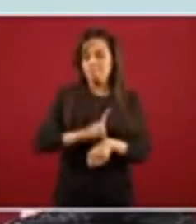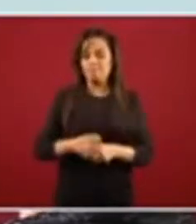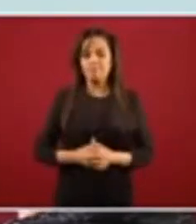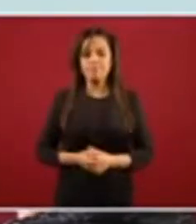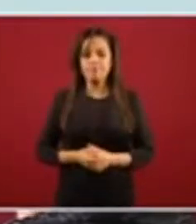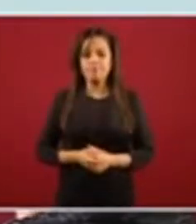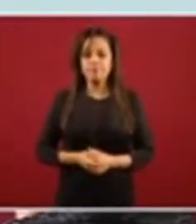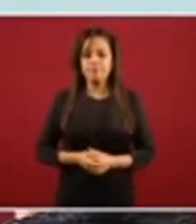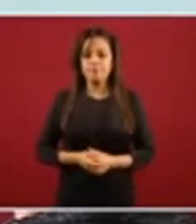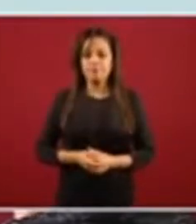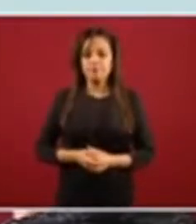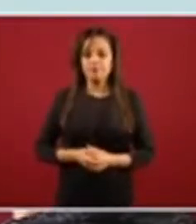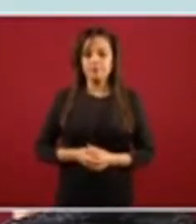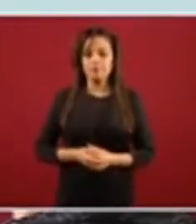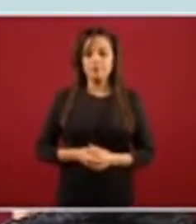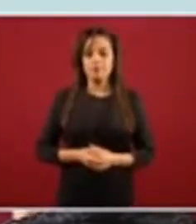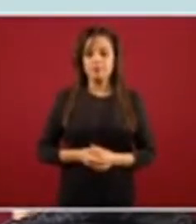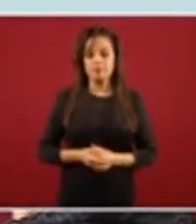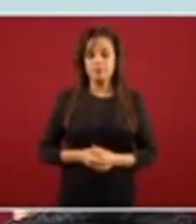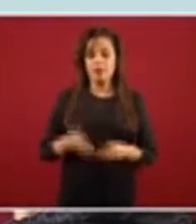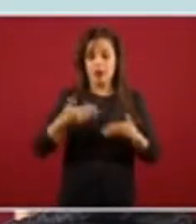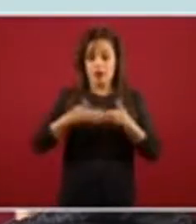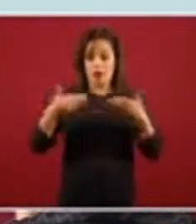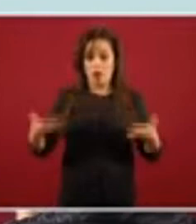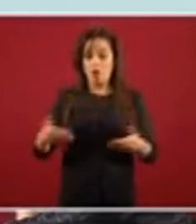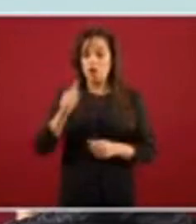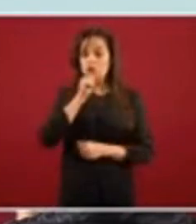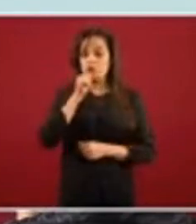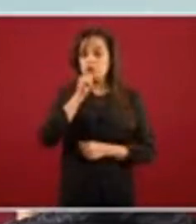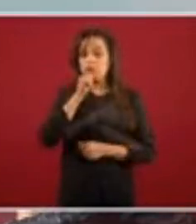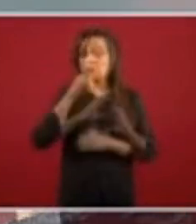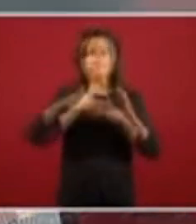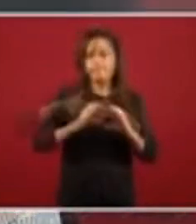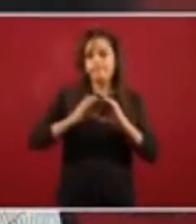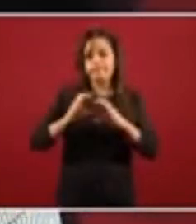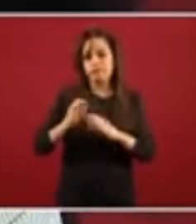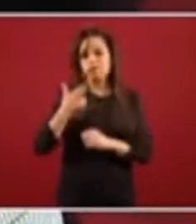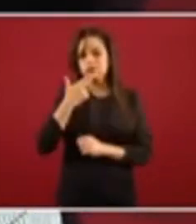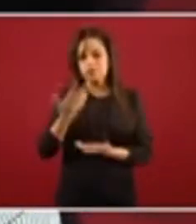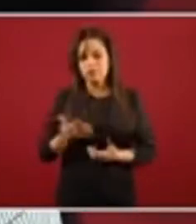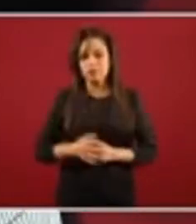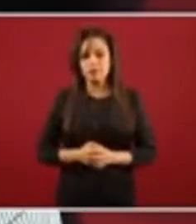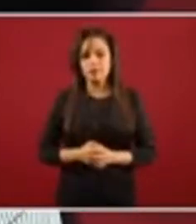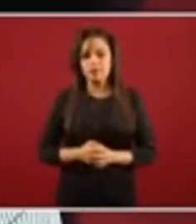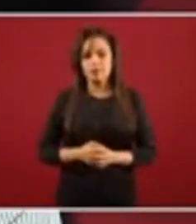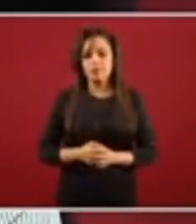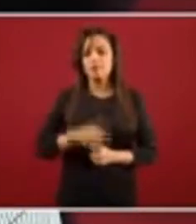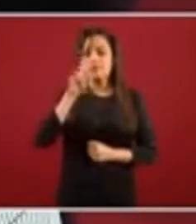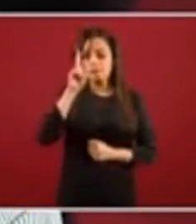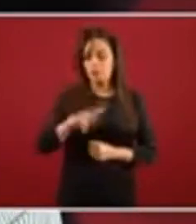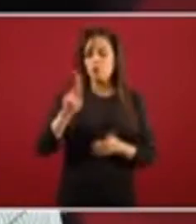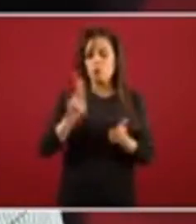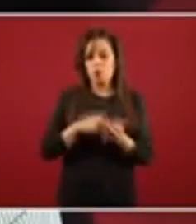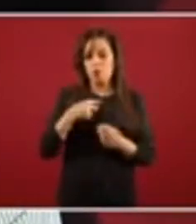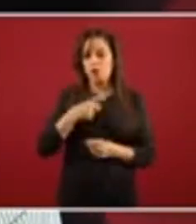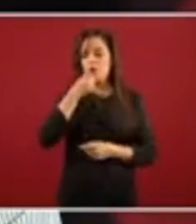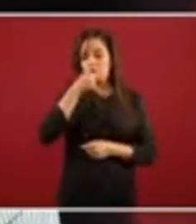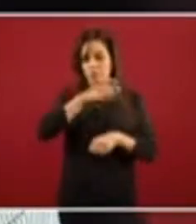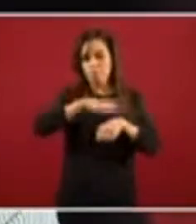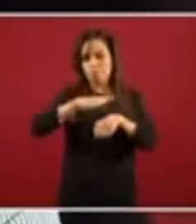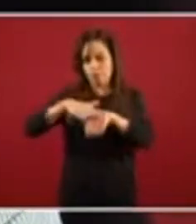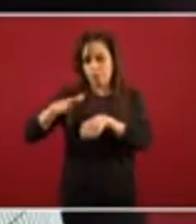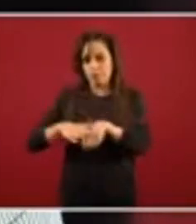hemos rebasado los 1,000 casos registrados. La única manera de reducir